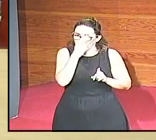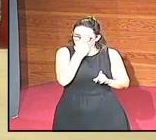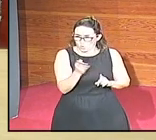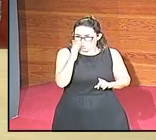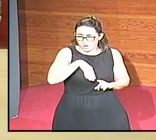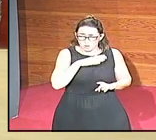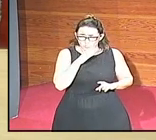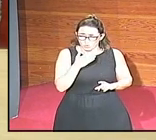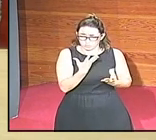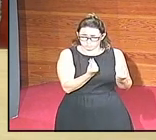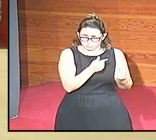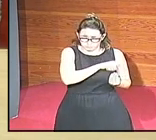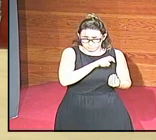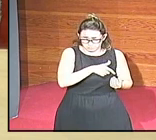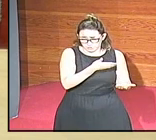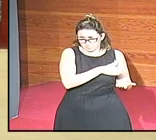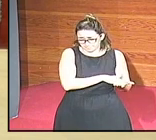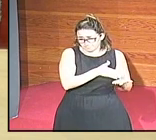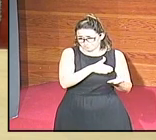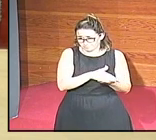muerto en mi cara.